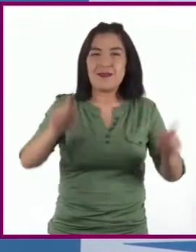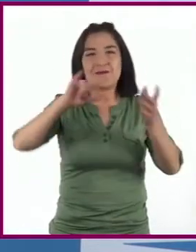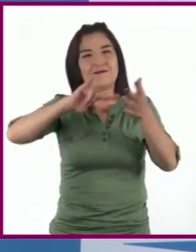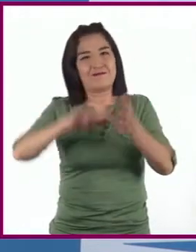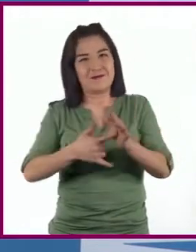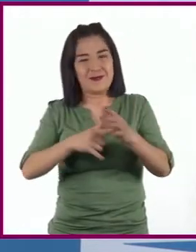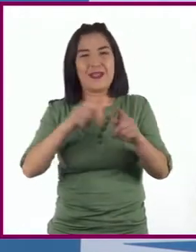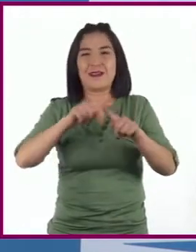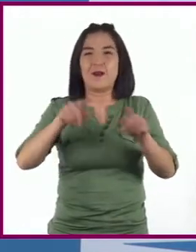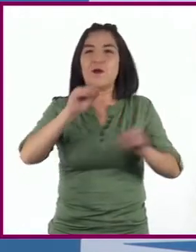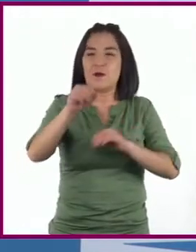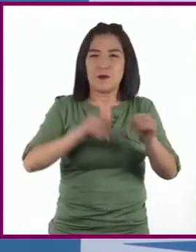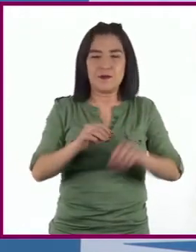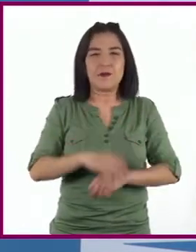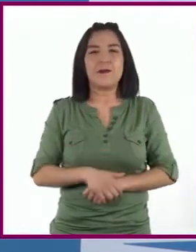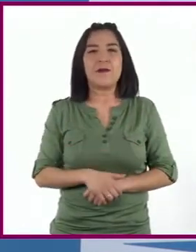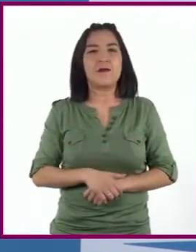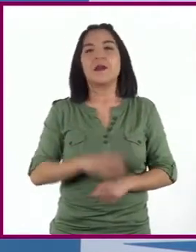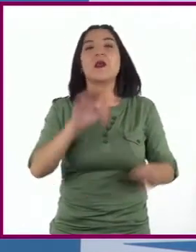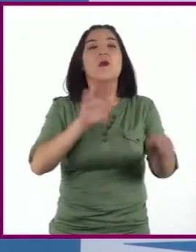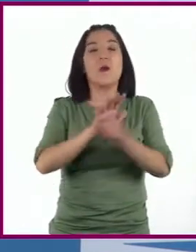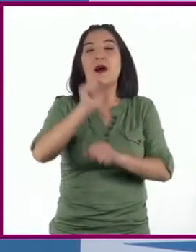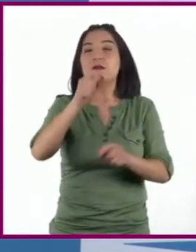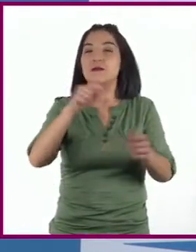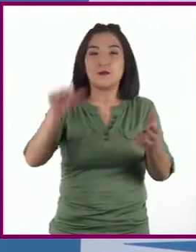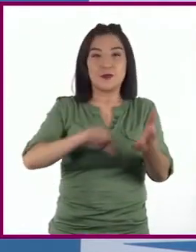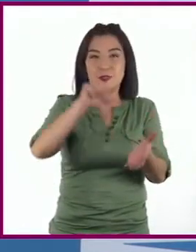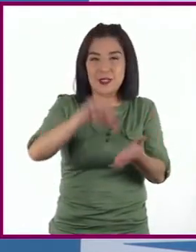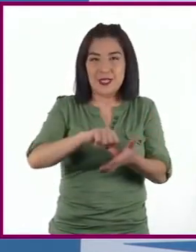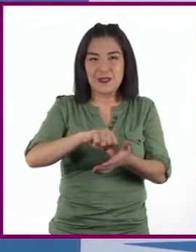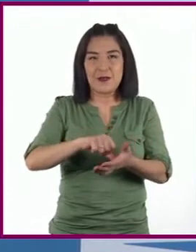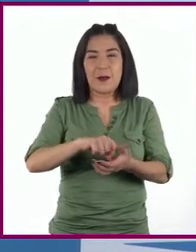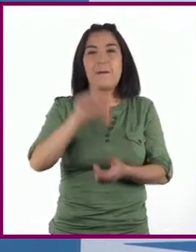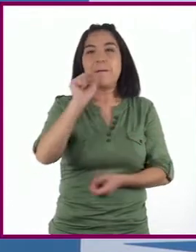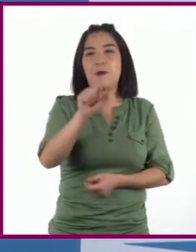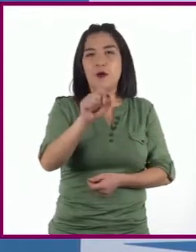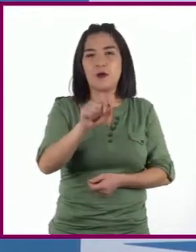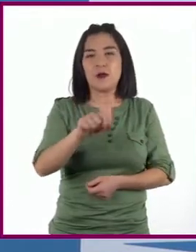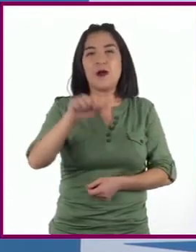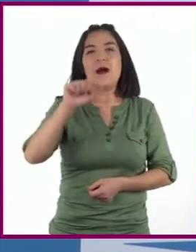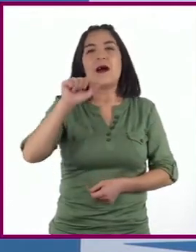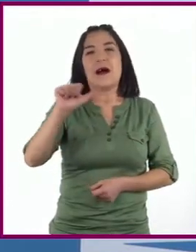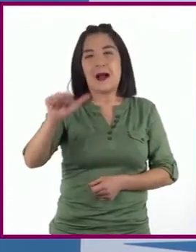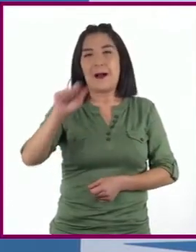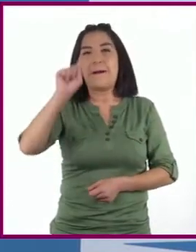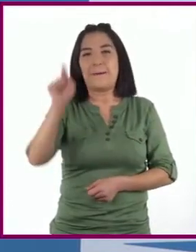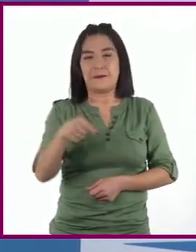del reloj, tomando como posición al punto A'.